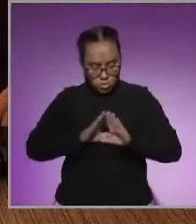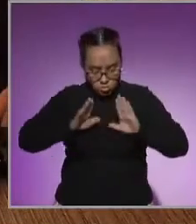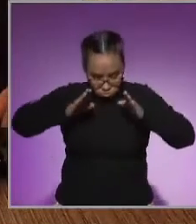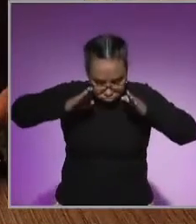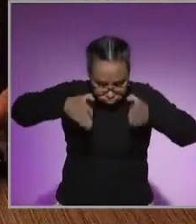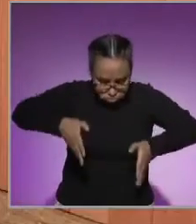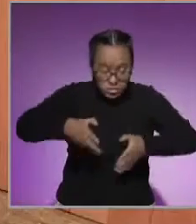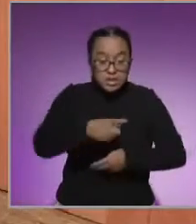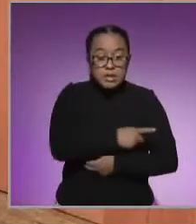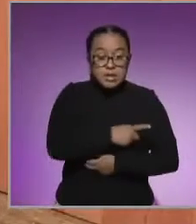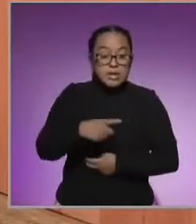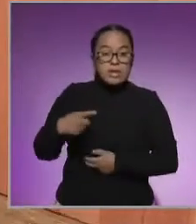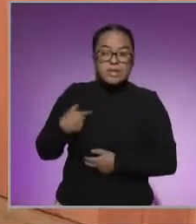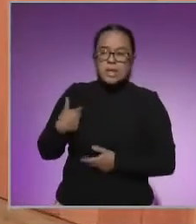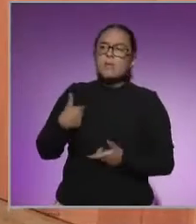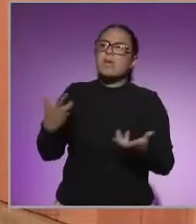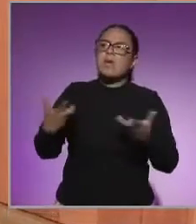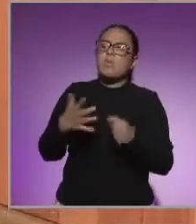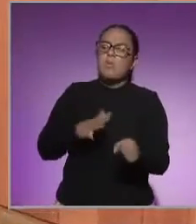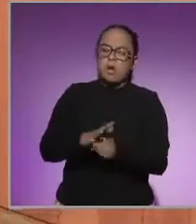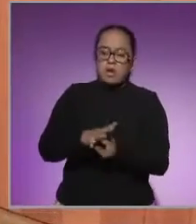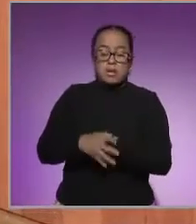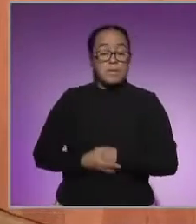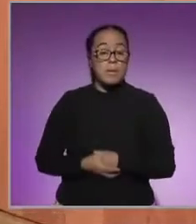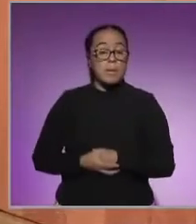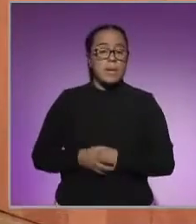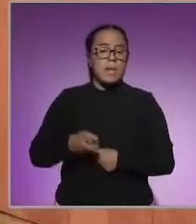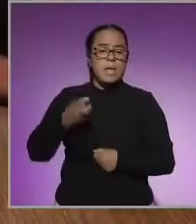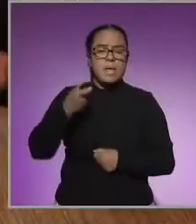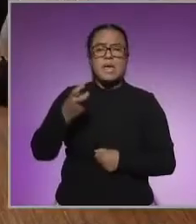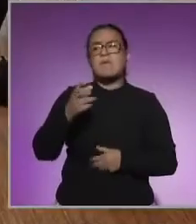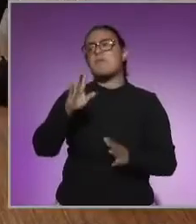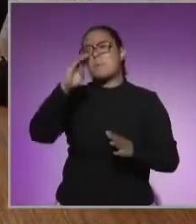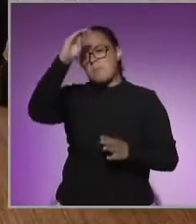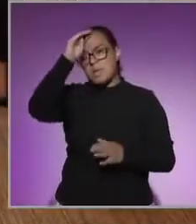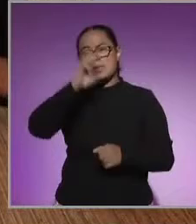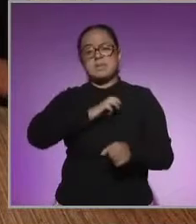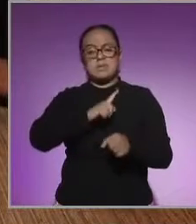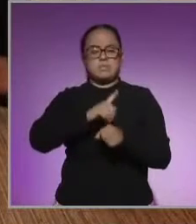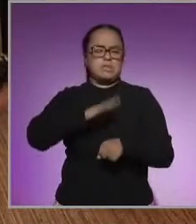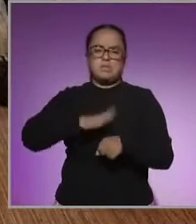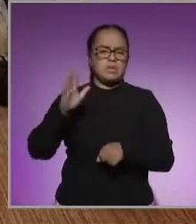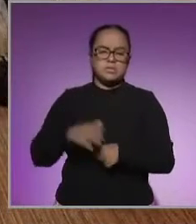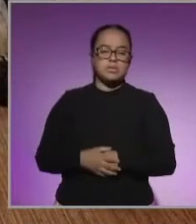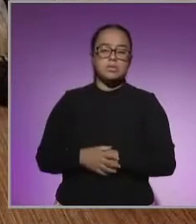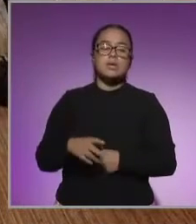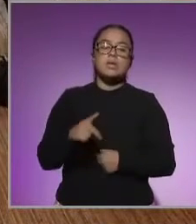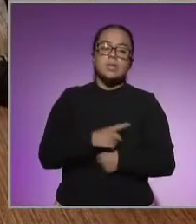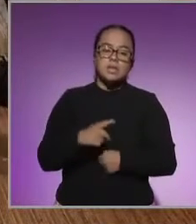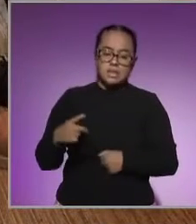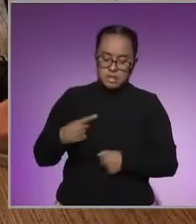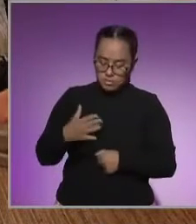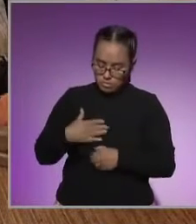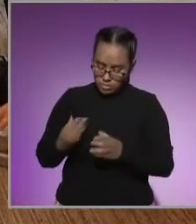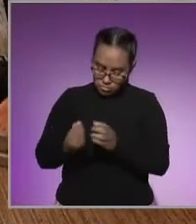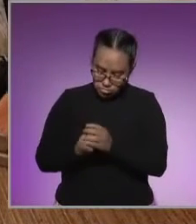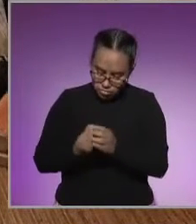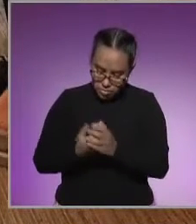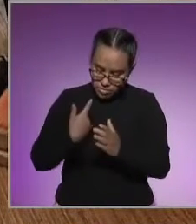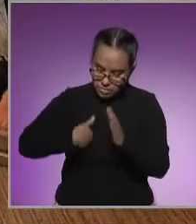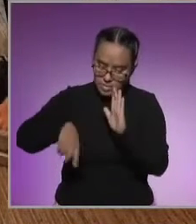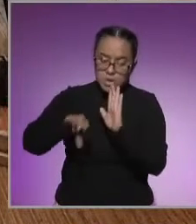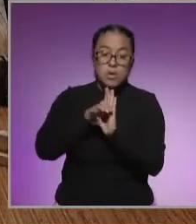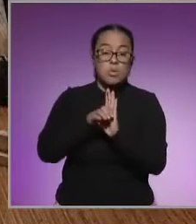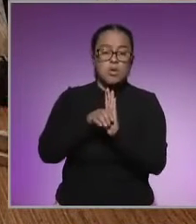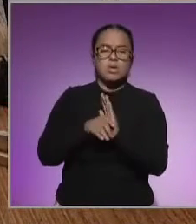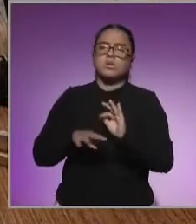tratar de enfocarte en lo que tienes que hacer así que nada especial sólo se trata de tener tu espacio tener tu habitación